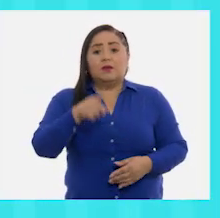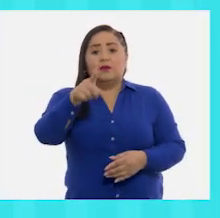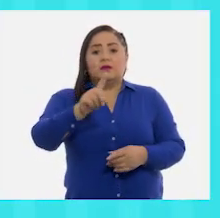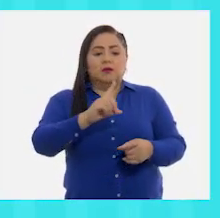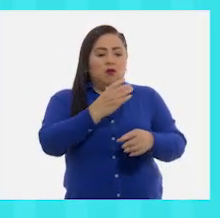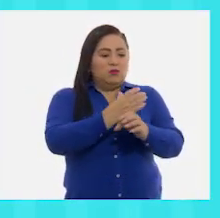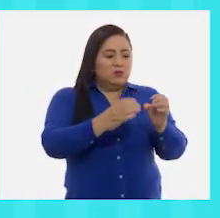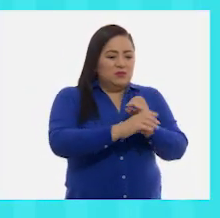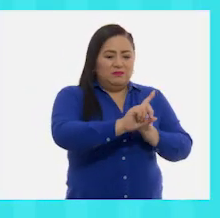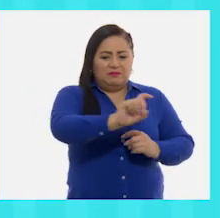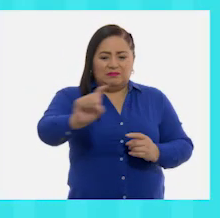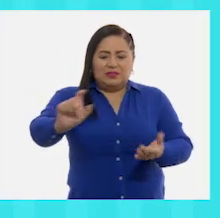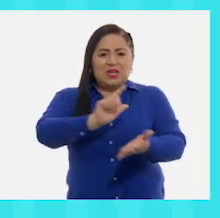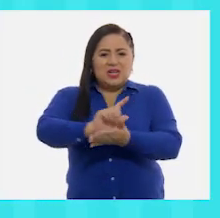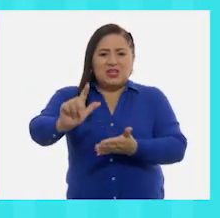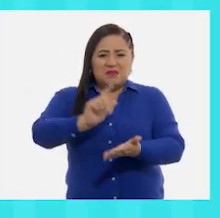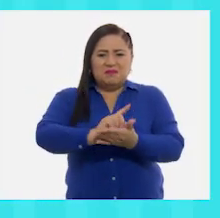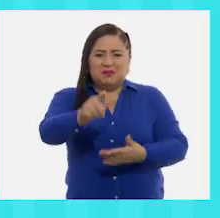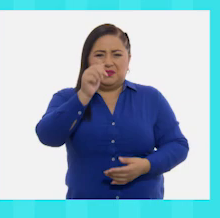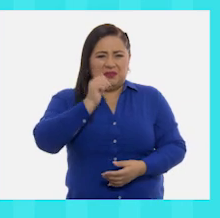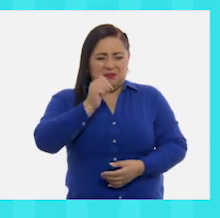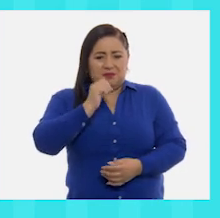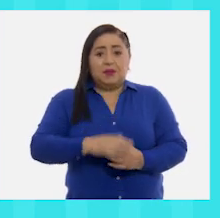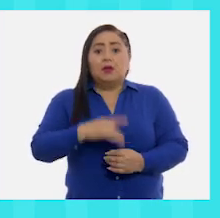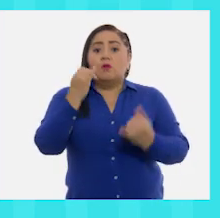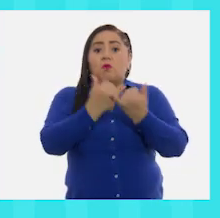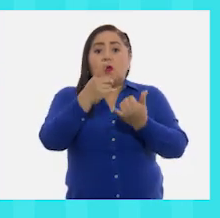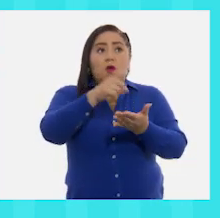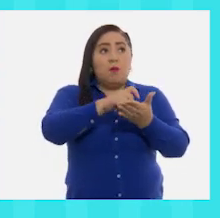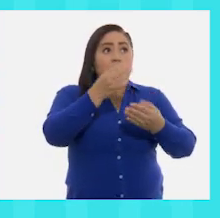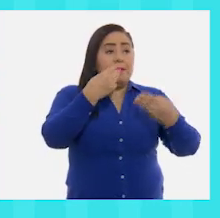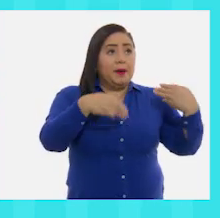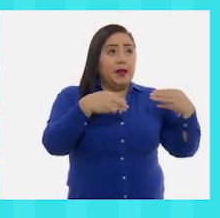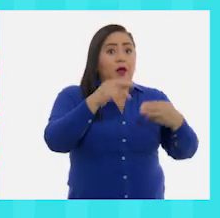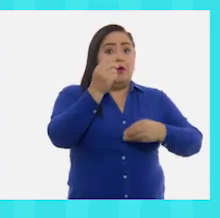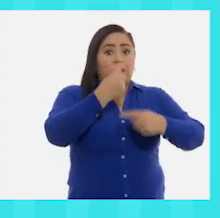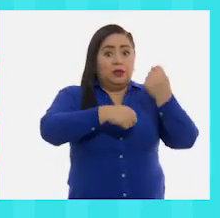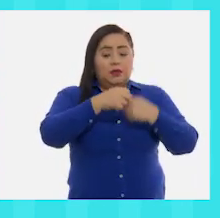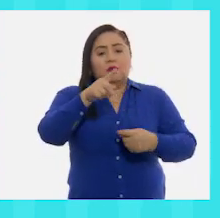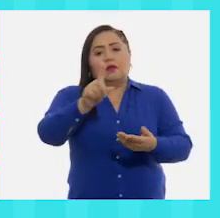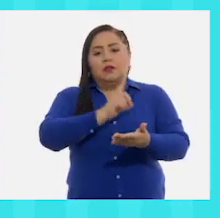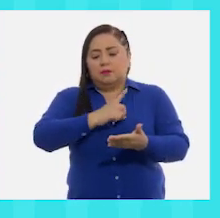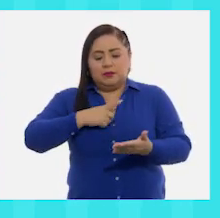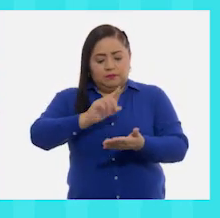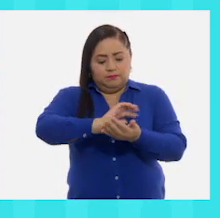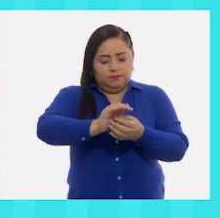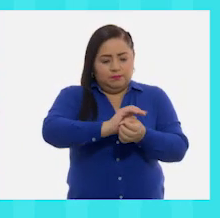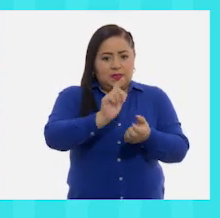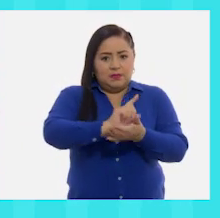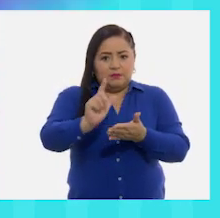Desinfecta las superficies y los objetos que más utilizas. También las cosas que compres en la tienda o el supermercado.